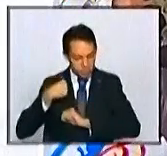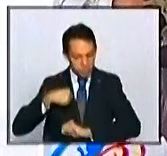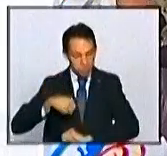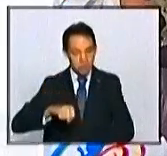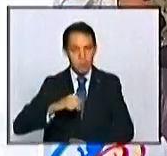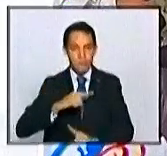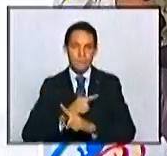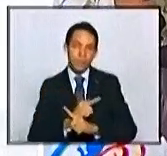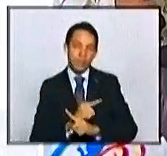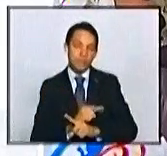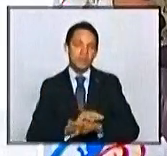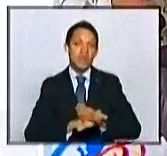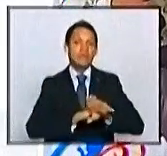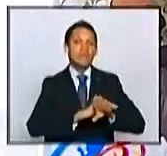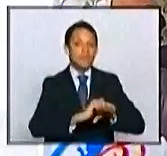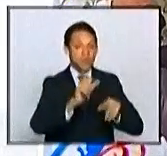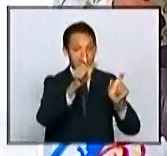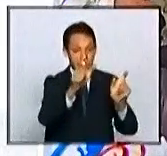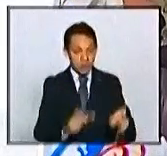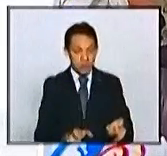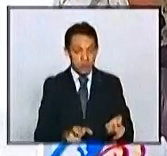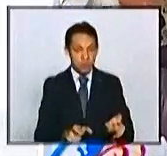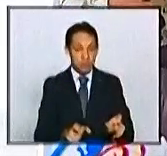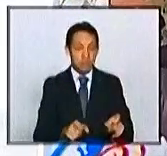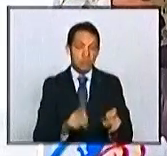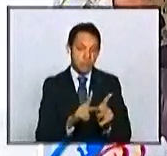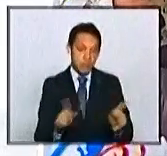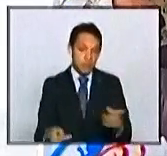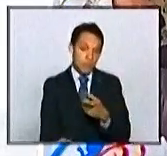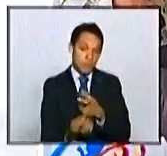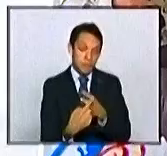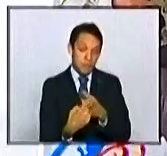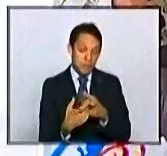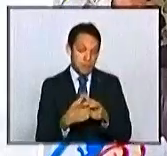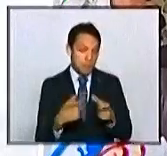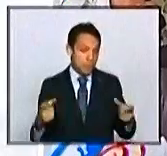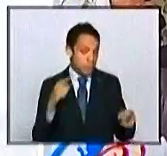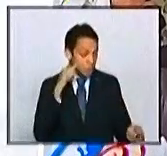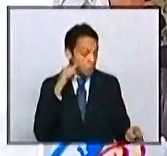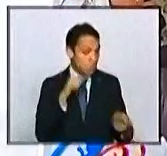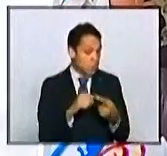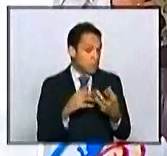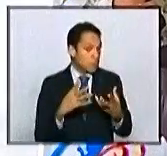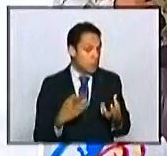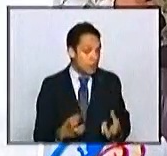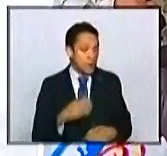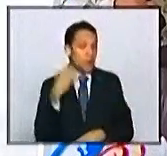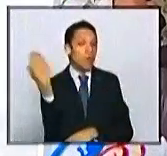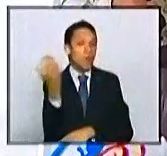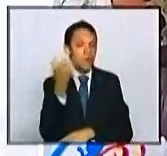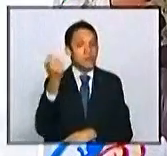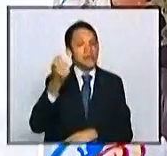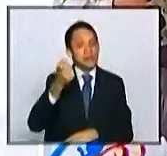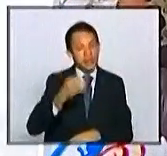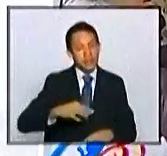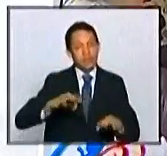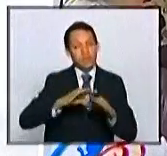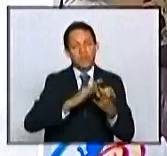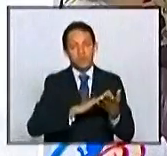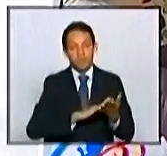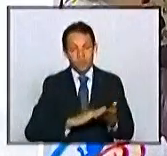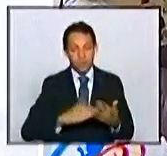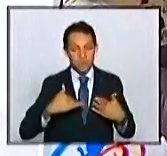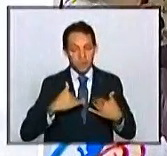aplicada. Y pues la invitación a que se sumen muchos más profesionales y a que todos le trabajemos a este concepto, porque Colombia definitivamente es un país donde podemos ser